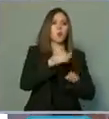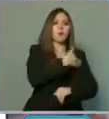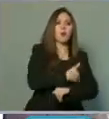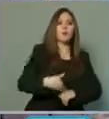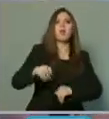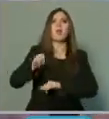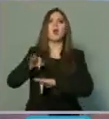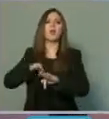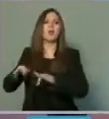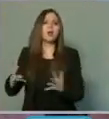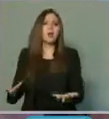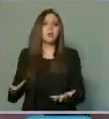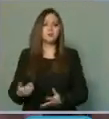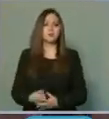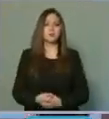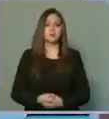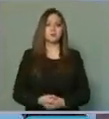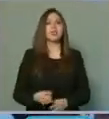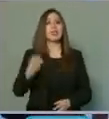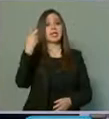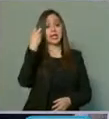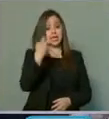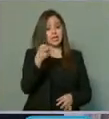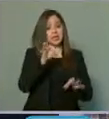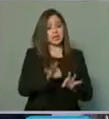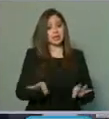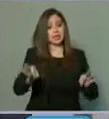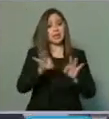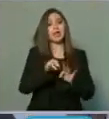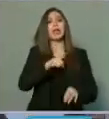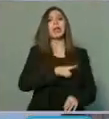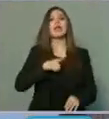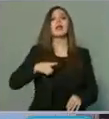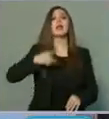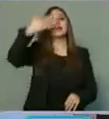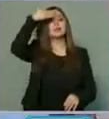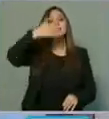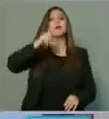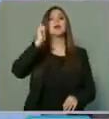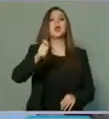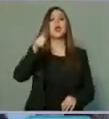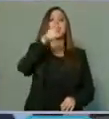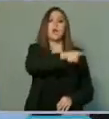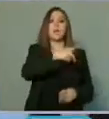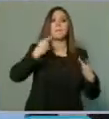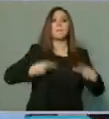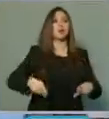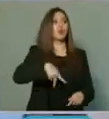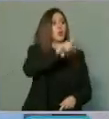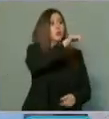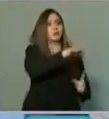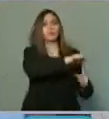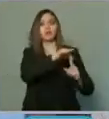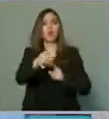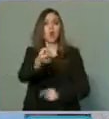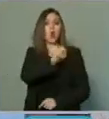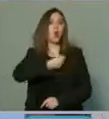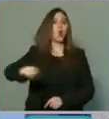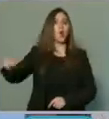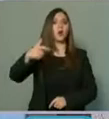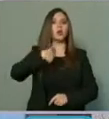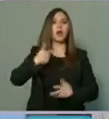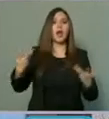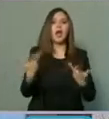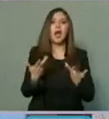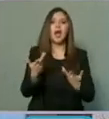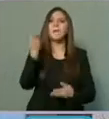problema raíz. El origen es la persona se siente obligada a trabajar en una profesión, pues, ¿qué es a lo que realmente tú te